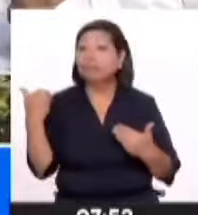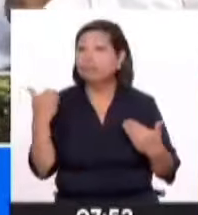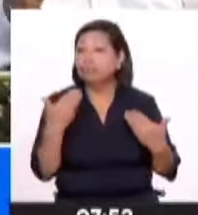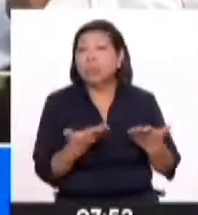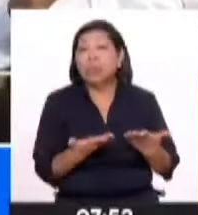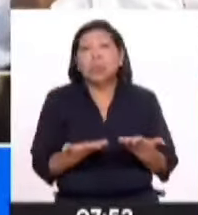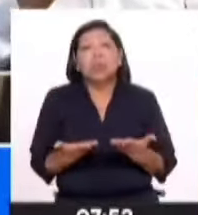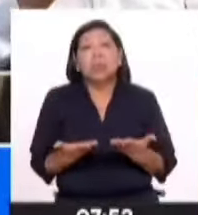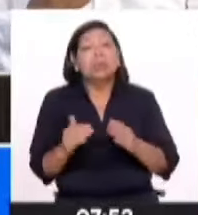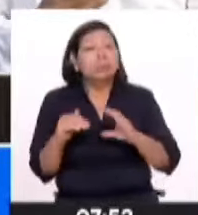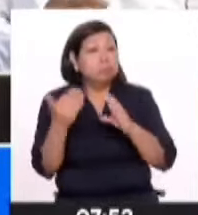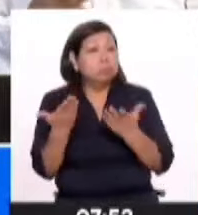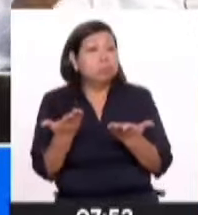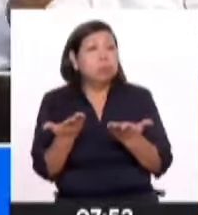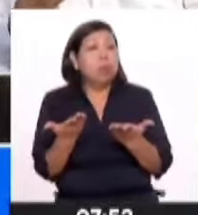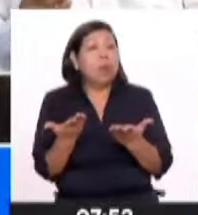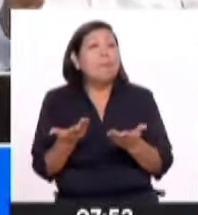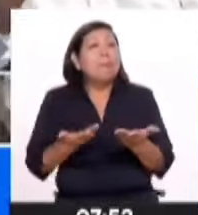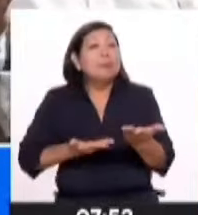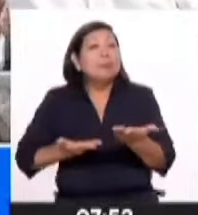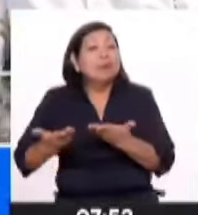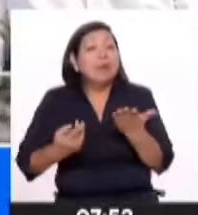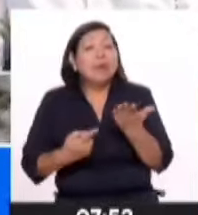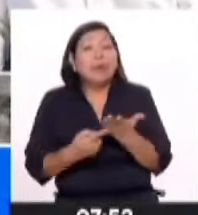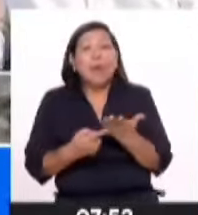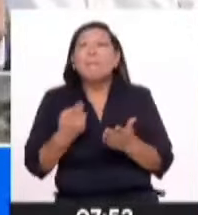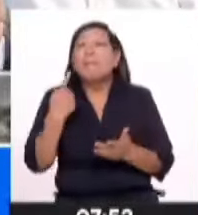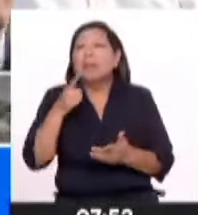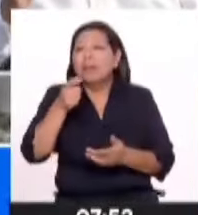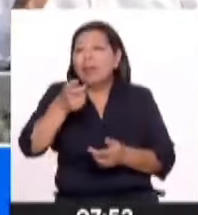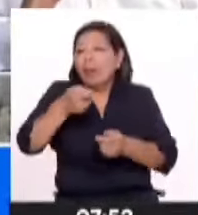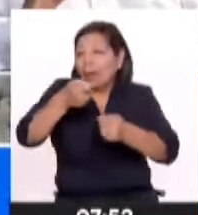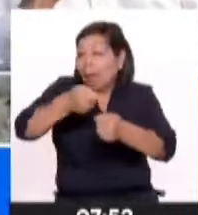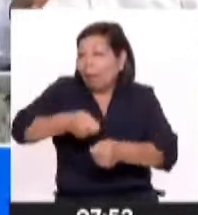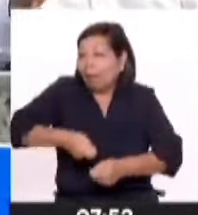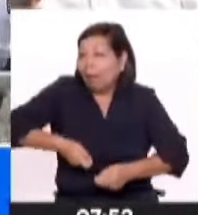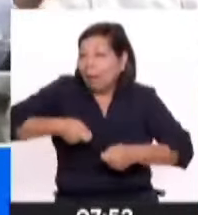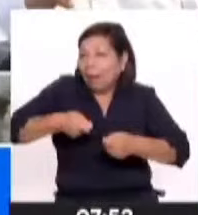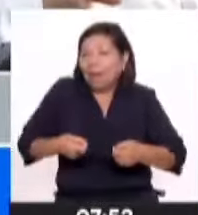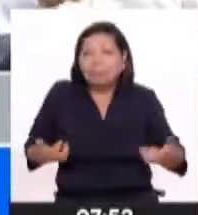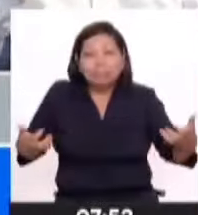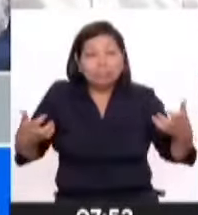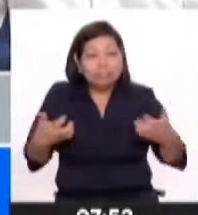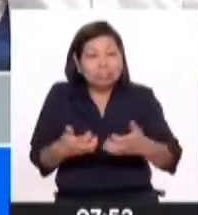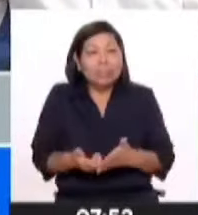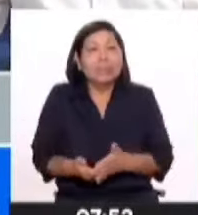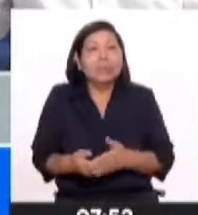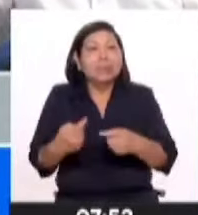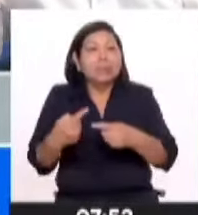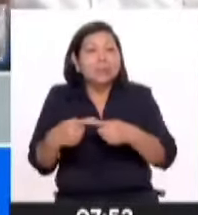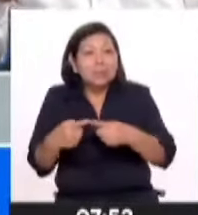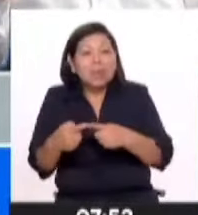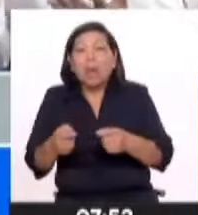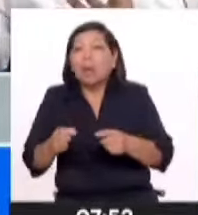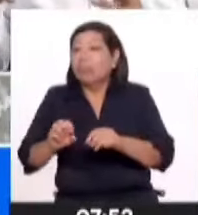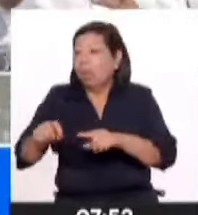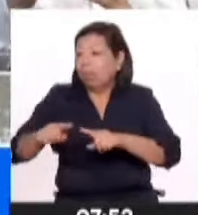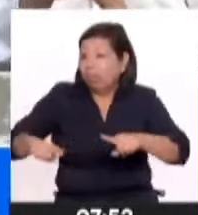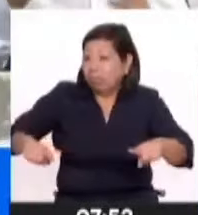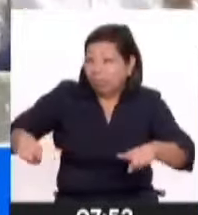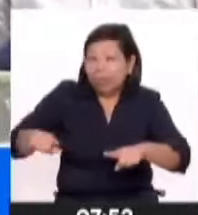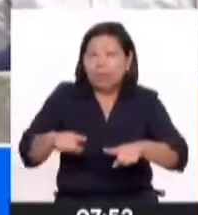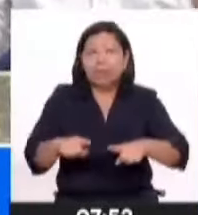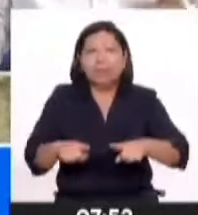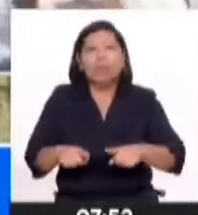con una plataforma de servicios tecnológicos agrarios y en ello encaja nuestra red de laboratorios. El INEA